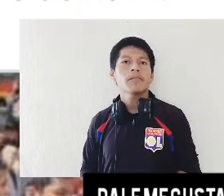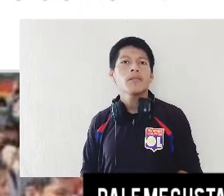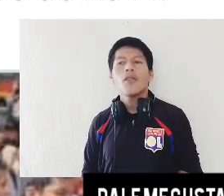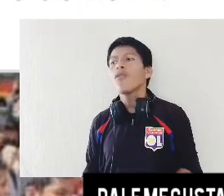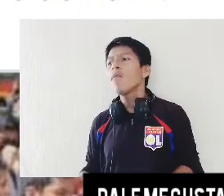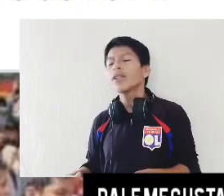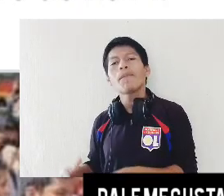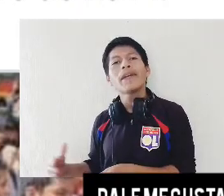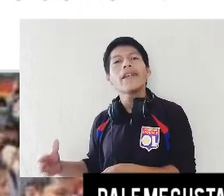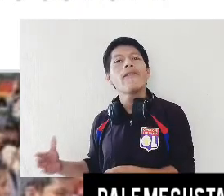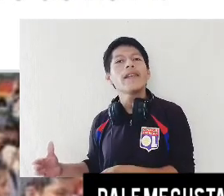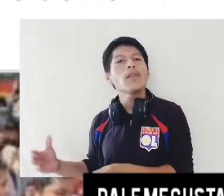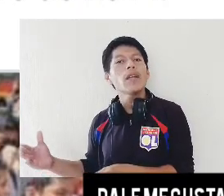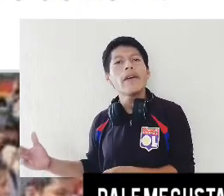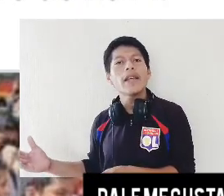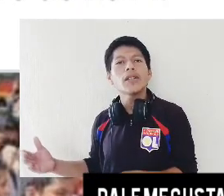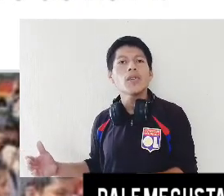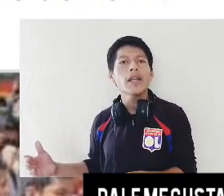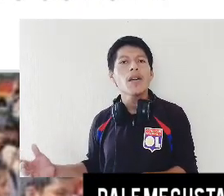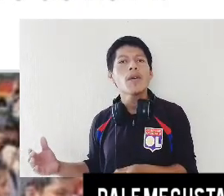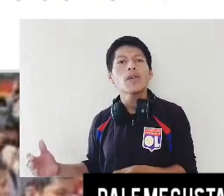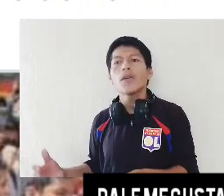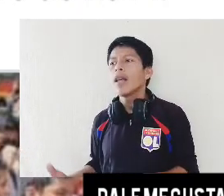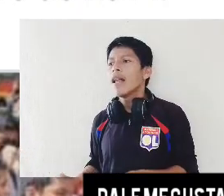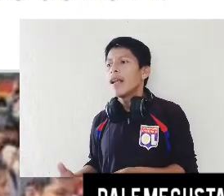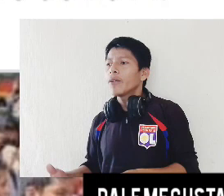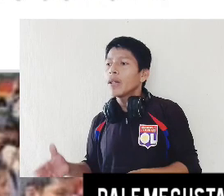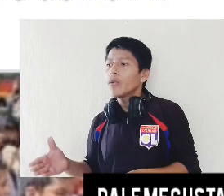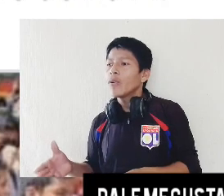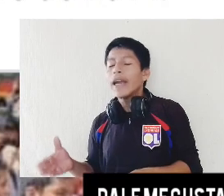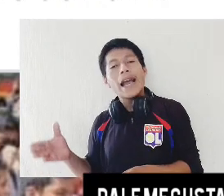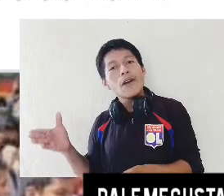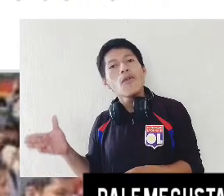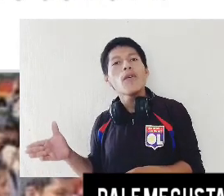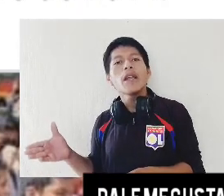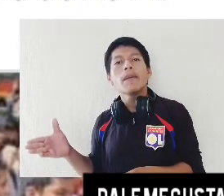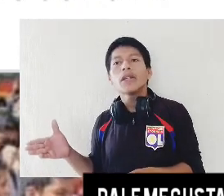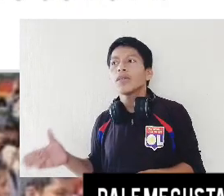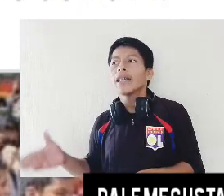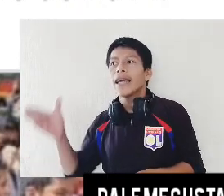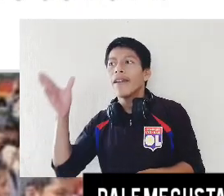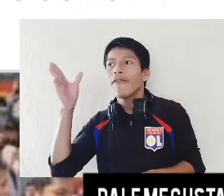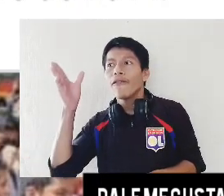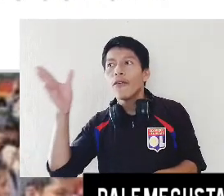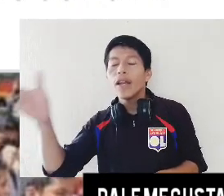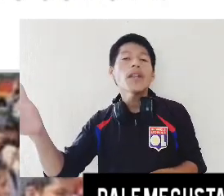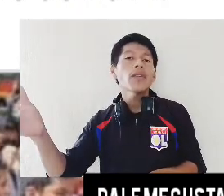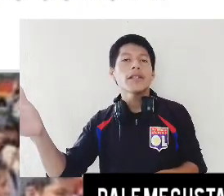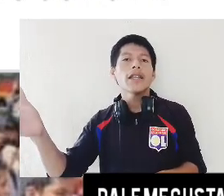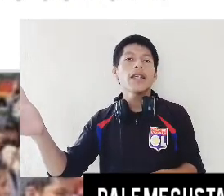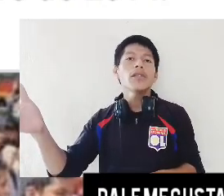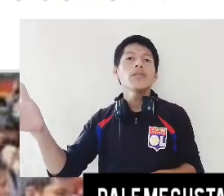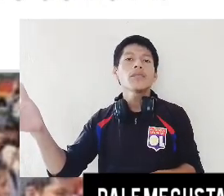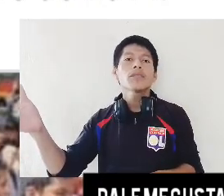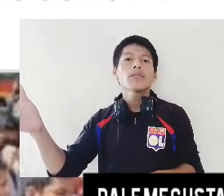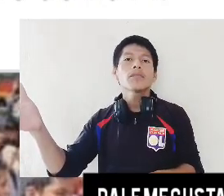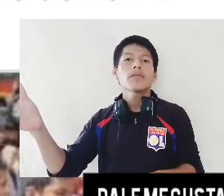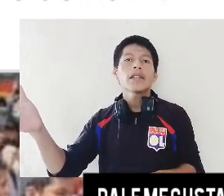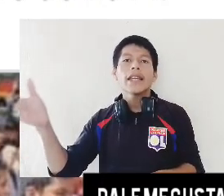libres. ¿Cómo se puede defender una verdad histórica cuando hubo elementos de que fulano